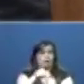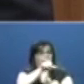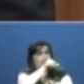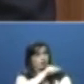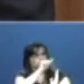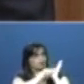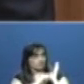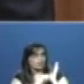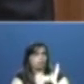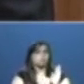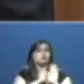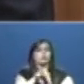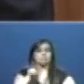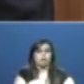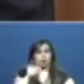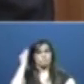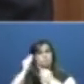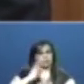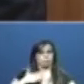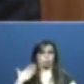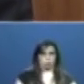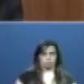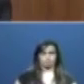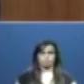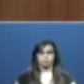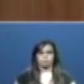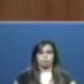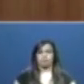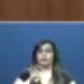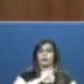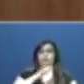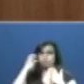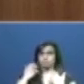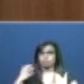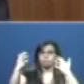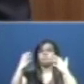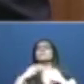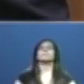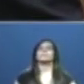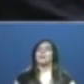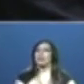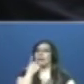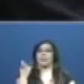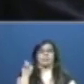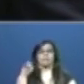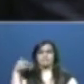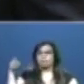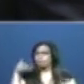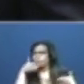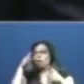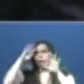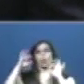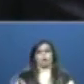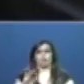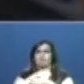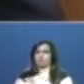adoptadas anteriormente señorías una Senda más razonable de reducción del déficit junto a las